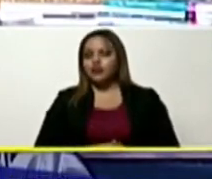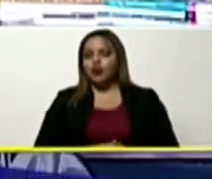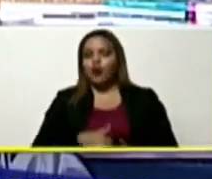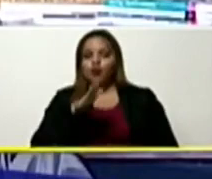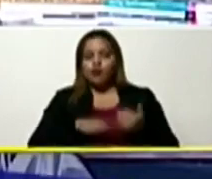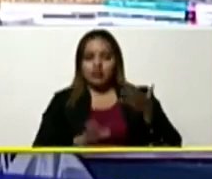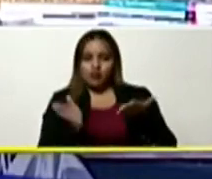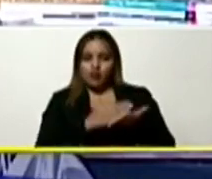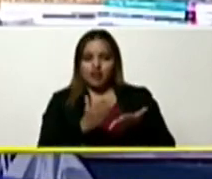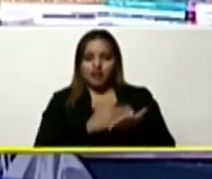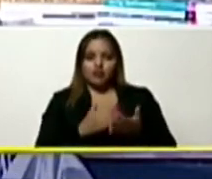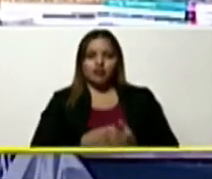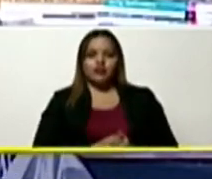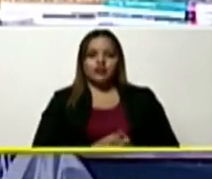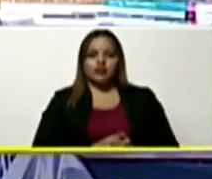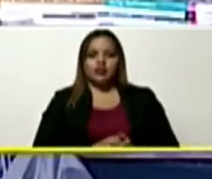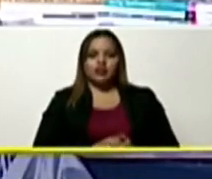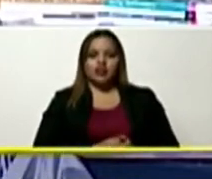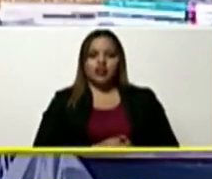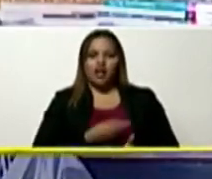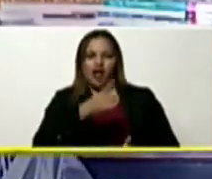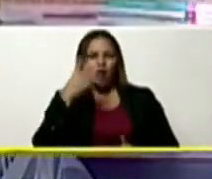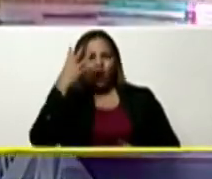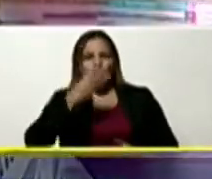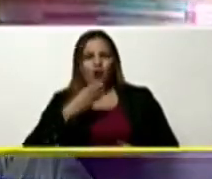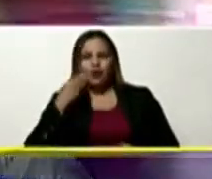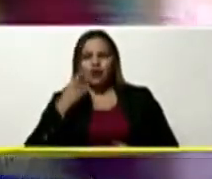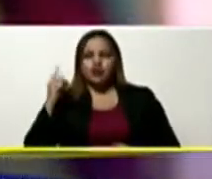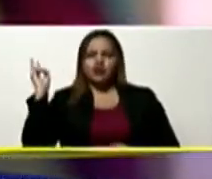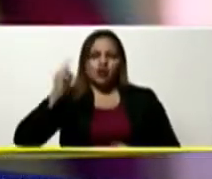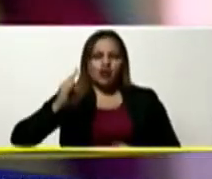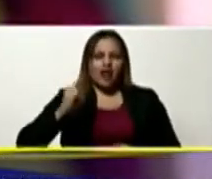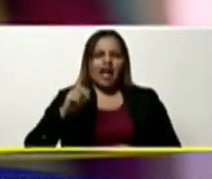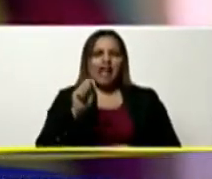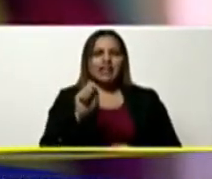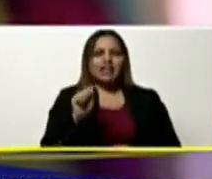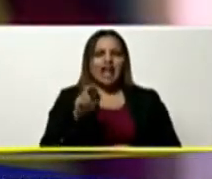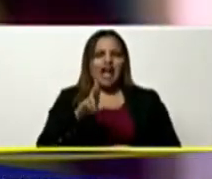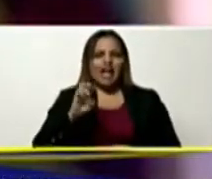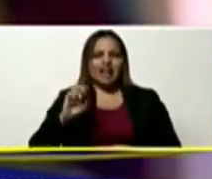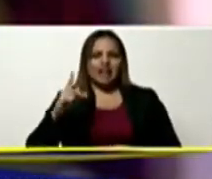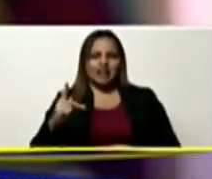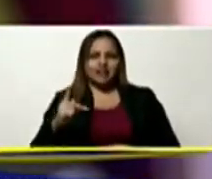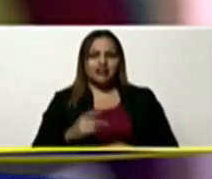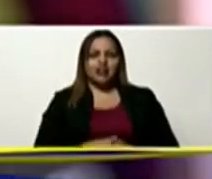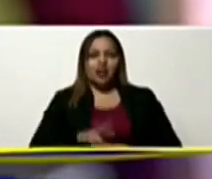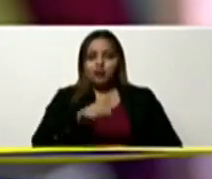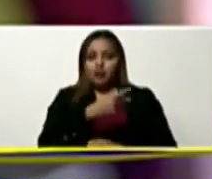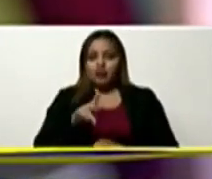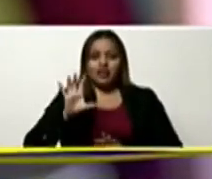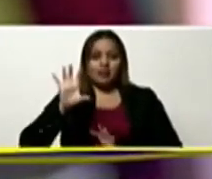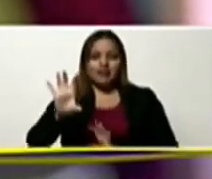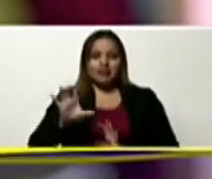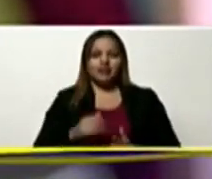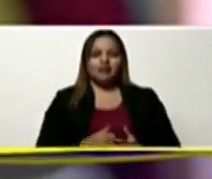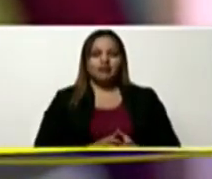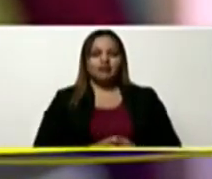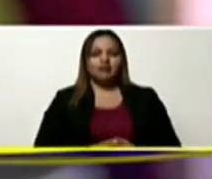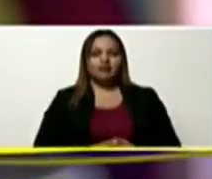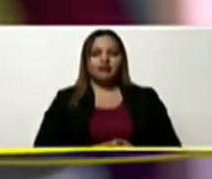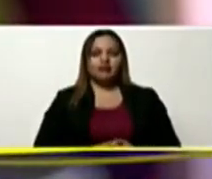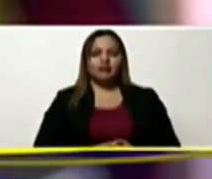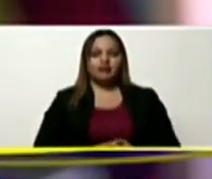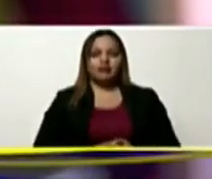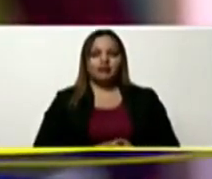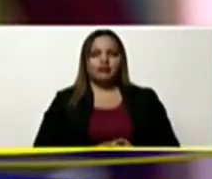último libro de este joven rockero, Tarek William Saab, el poeta de la patria,